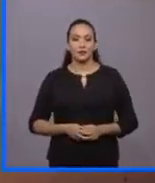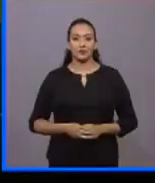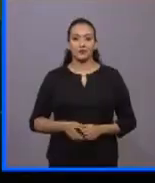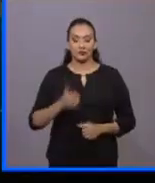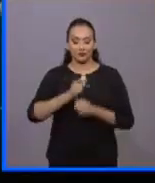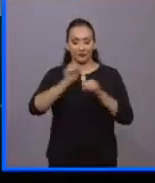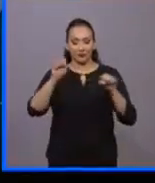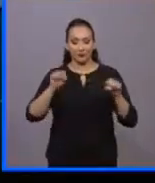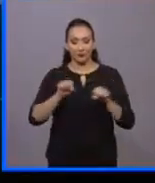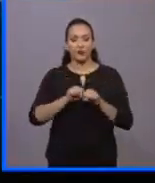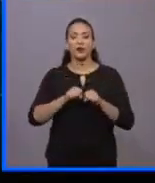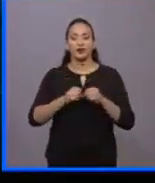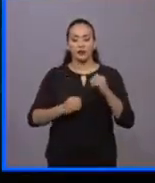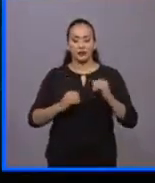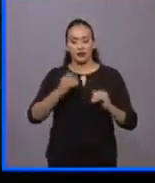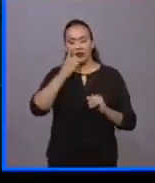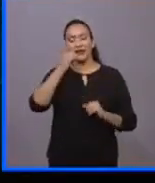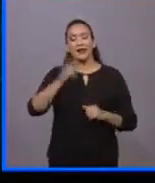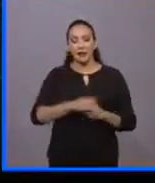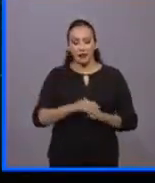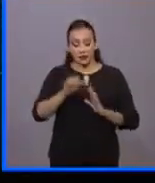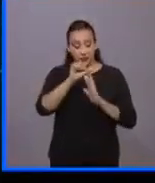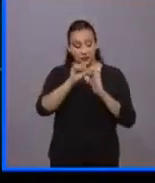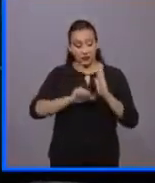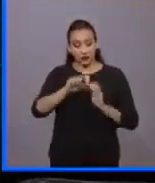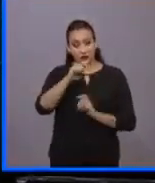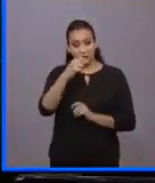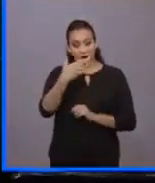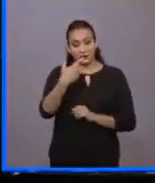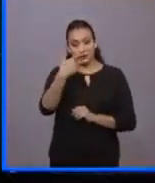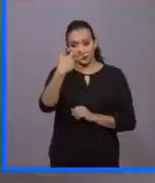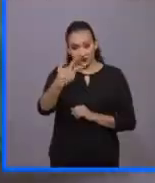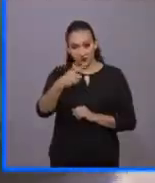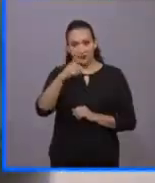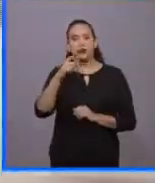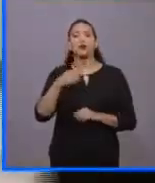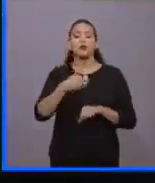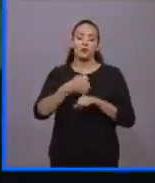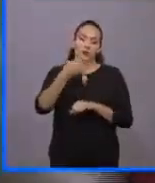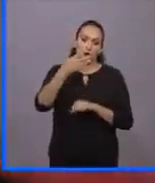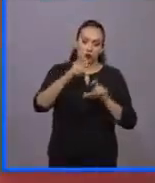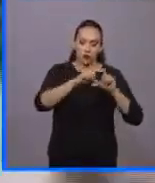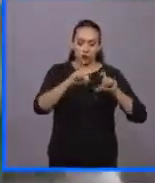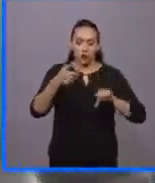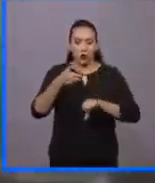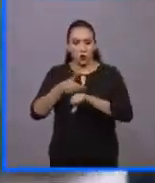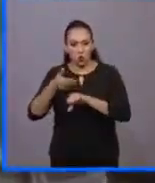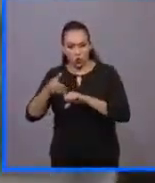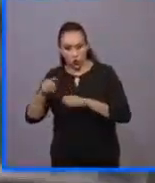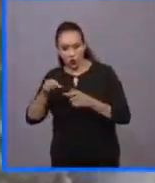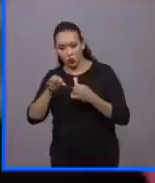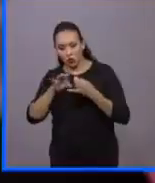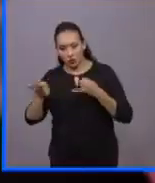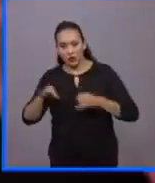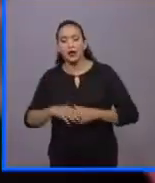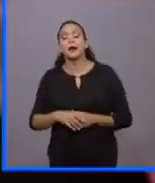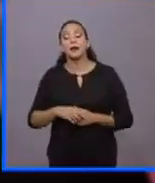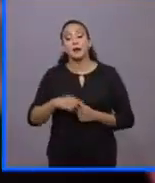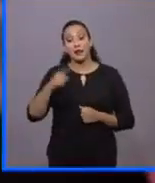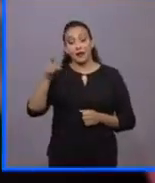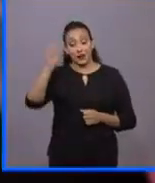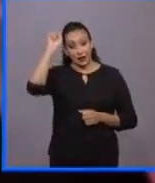La primera sala de la Corte determinó que el artículo 158, fracción cuarta, último párrafo del Código Penal de